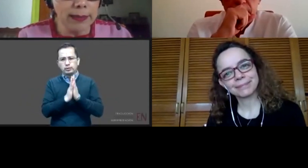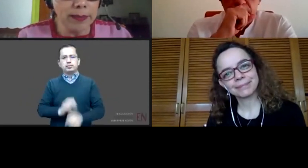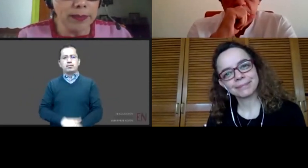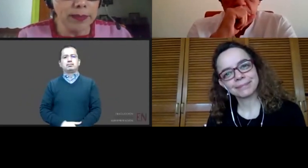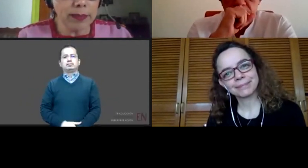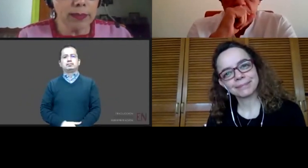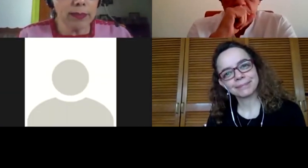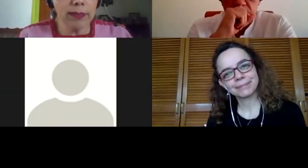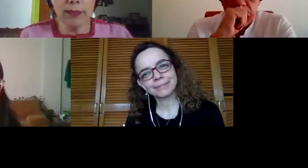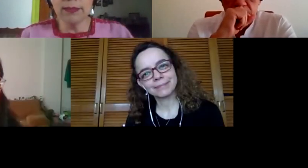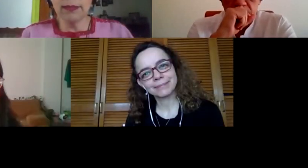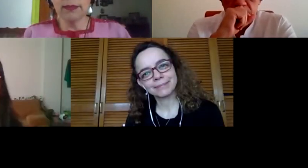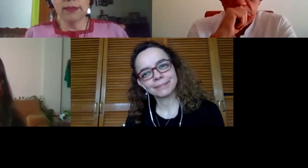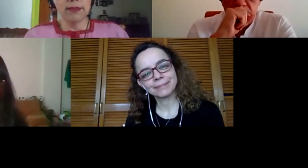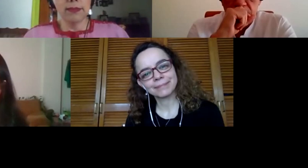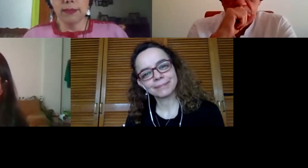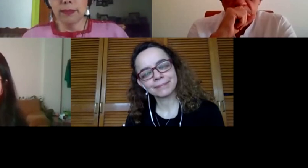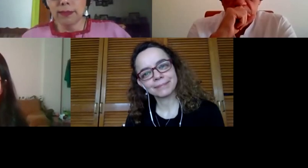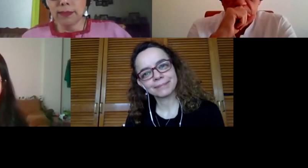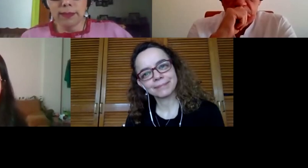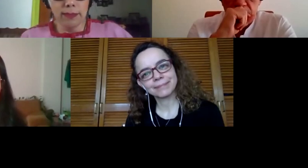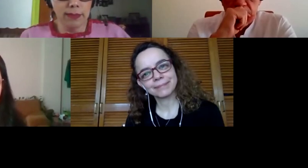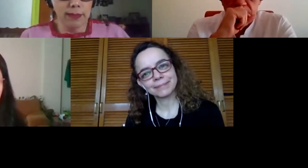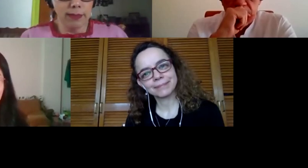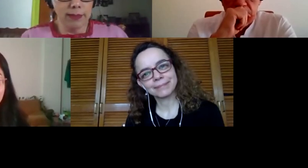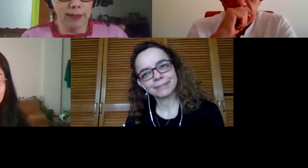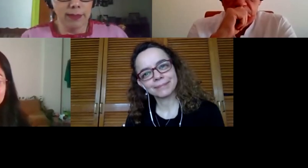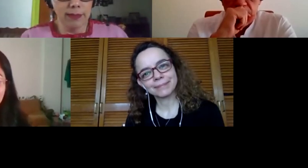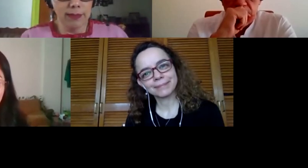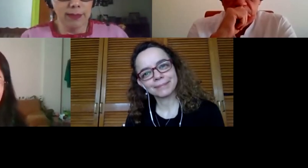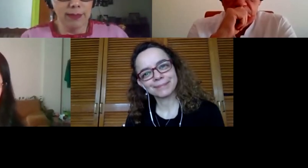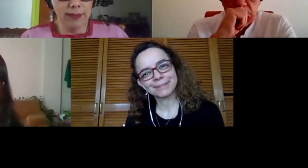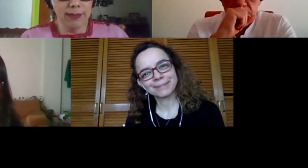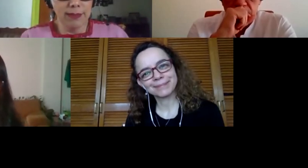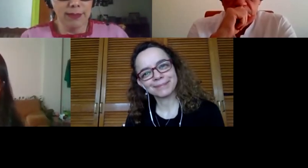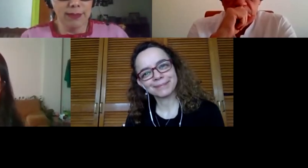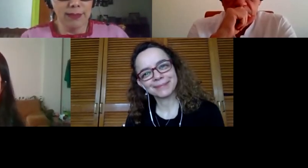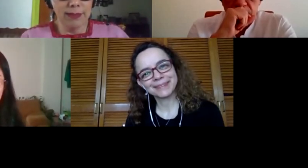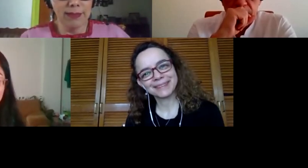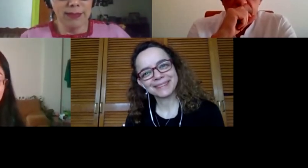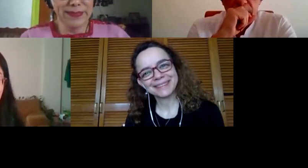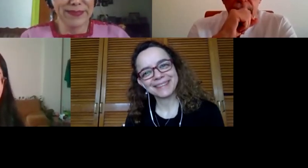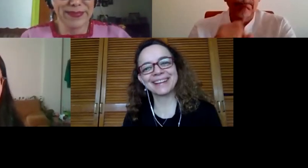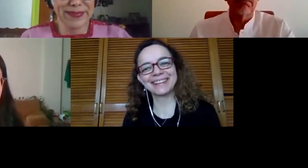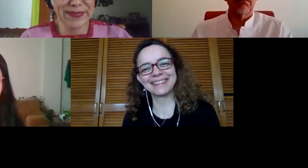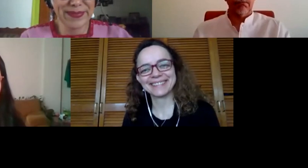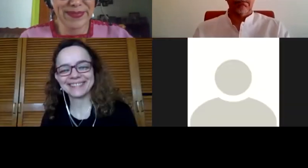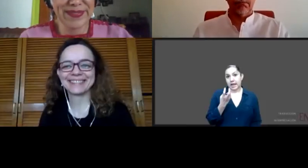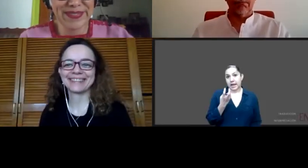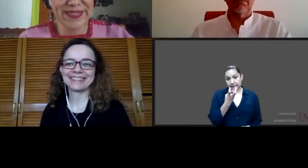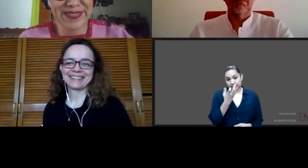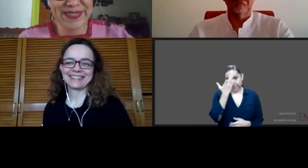también muy contenta de estar por acá. Casualmente cuando tengo que hablar siguen haciendo reparaciones en el edificio, entonces yo espero que